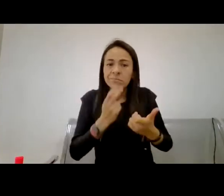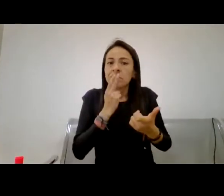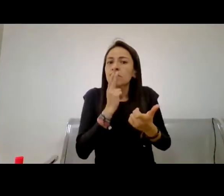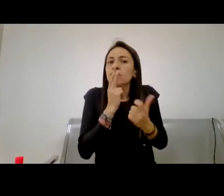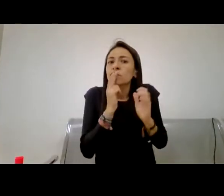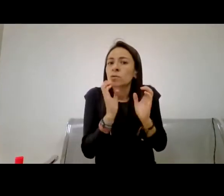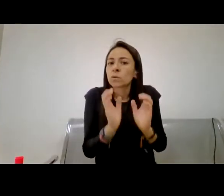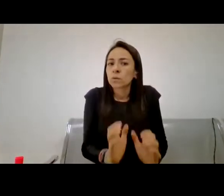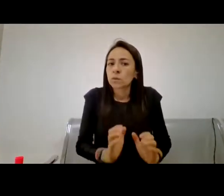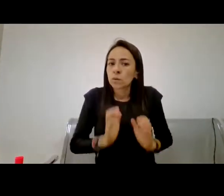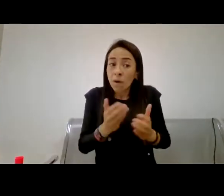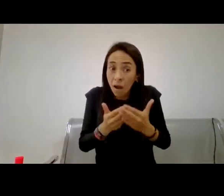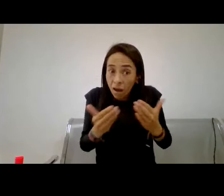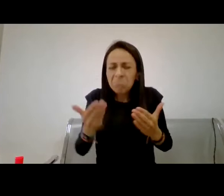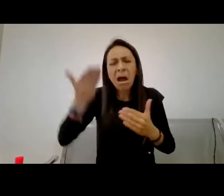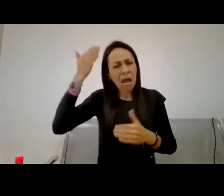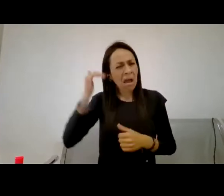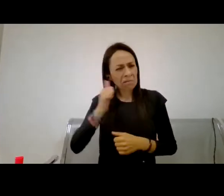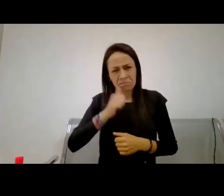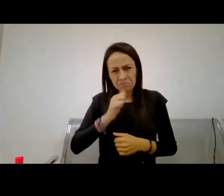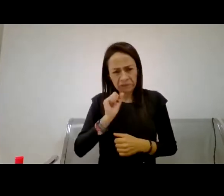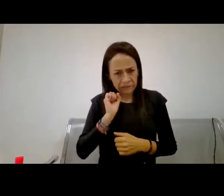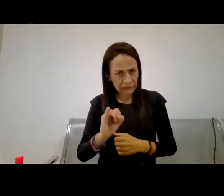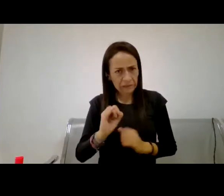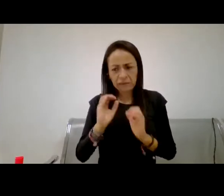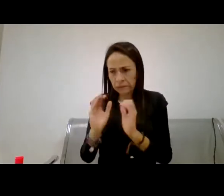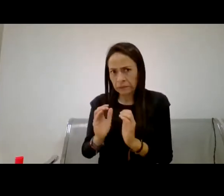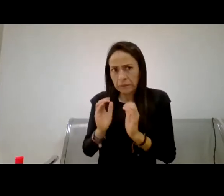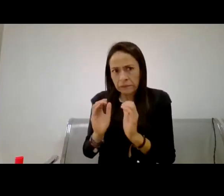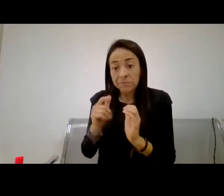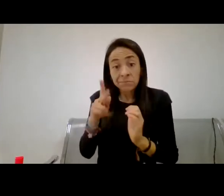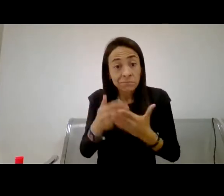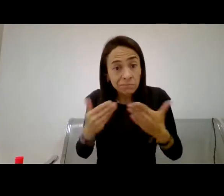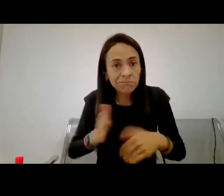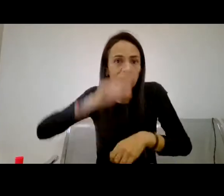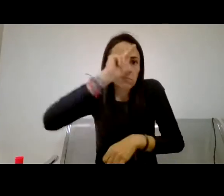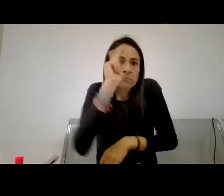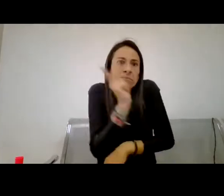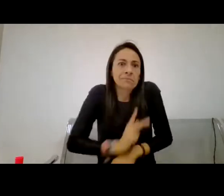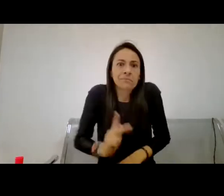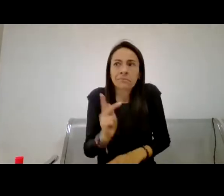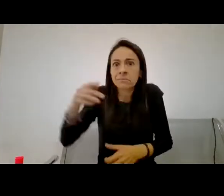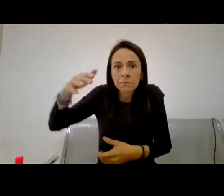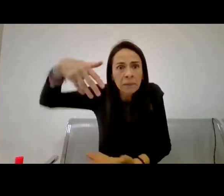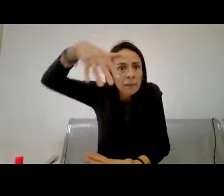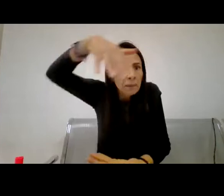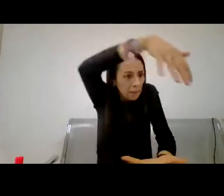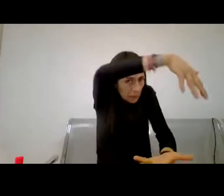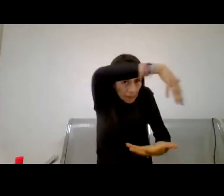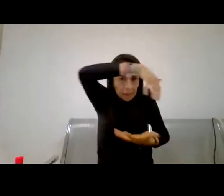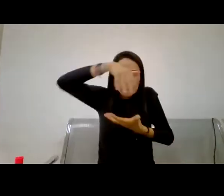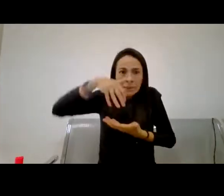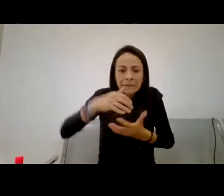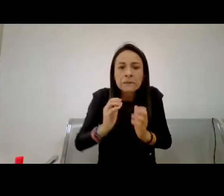de ser muy cuidadosas en cómo en la parte de sus ingresos para que no perdamos o pierdan la